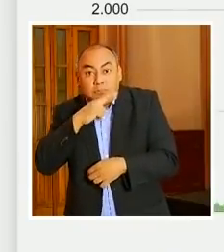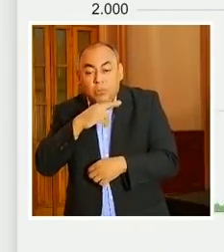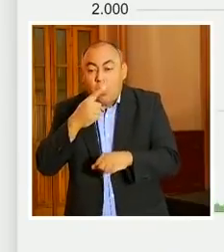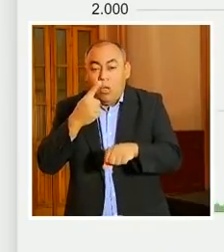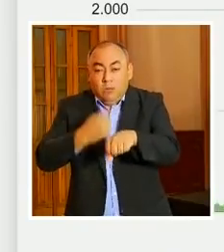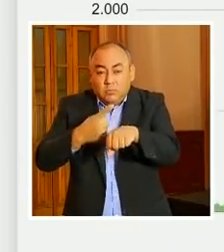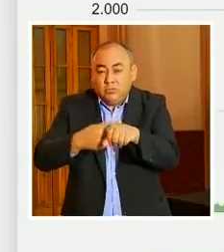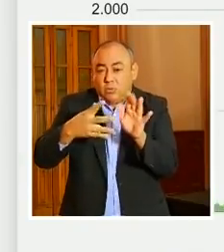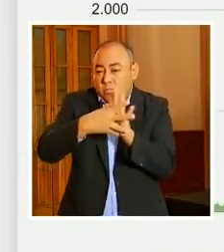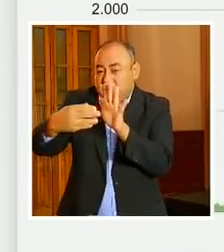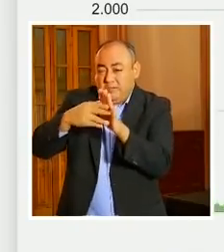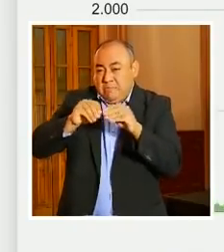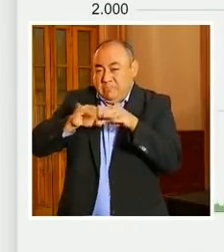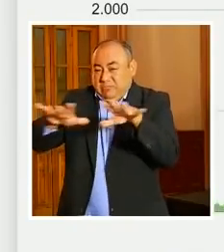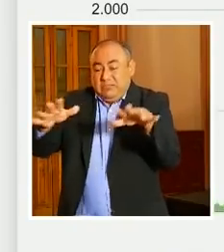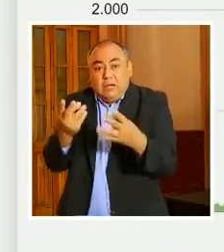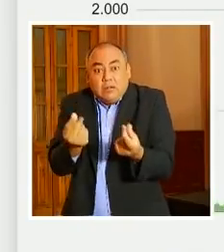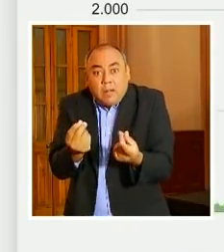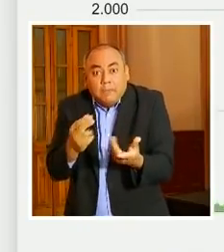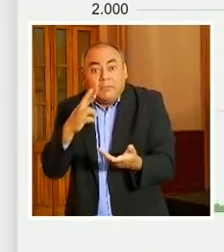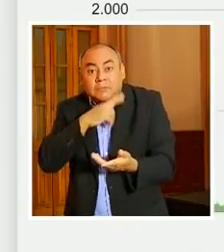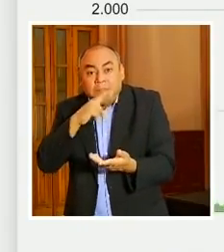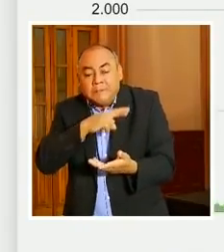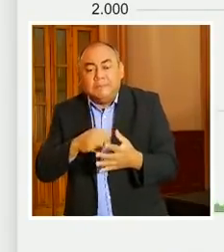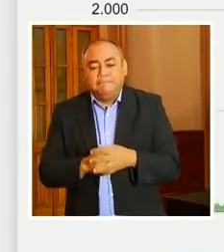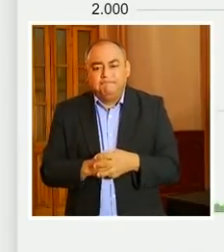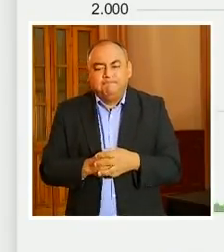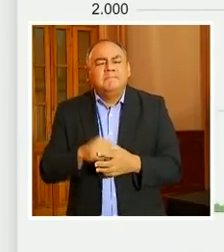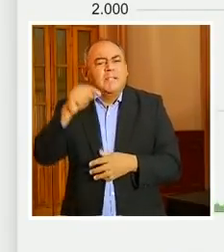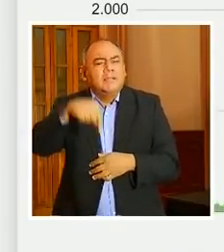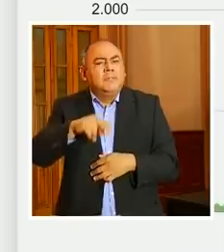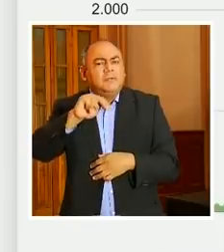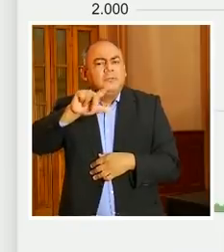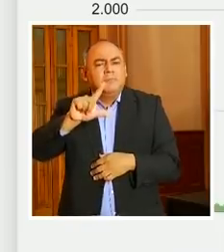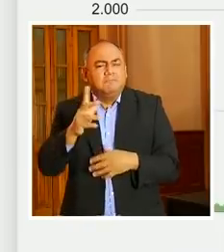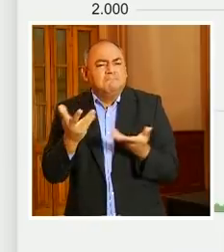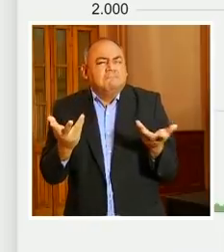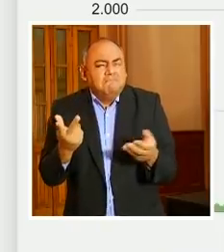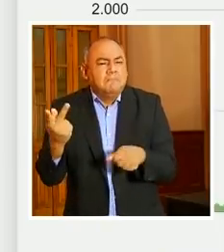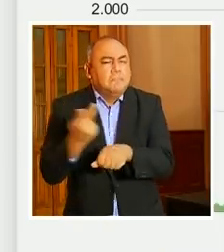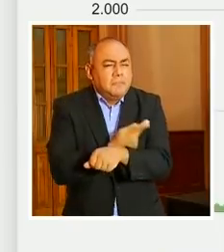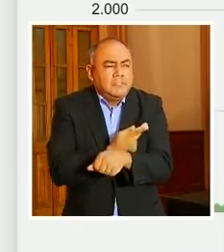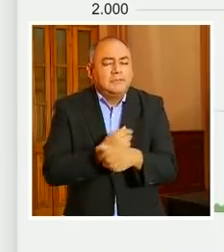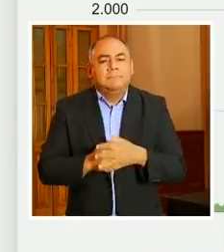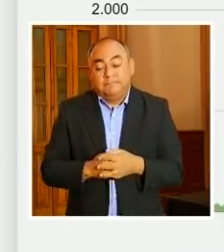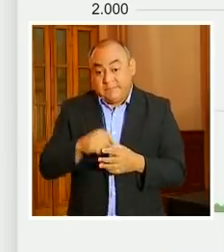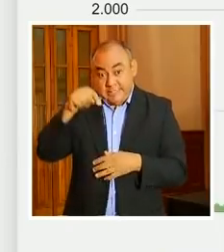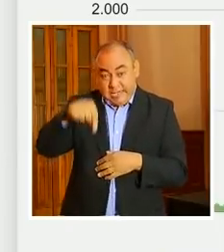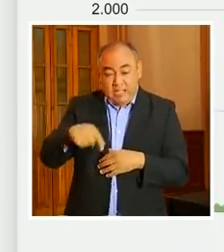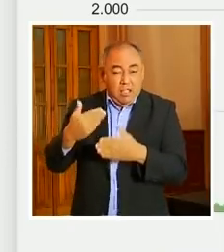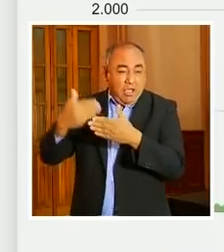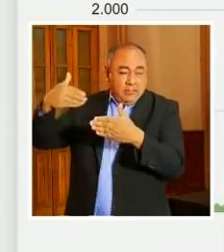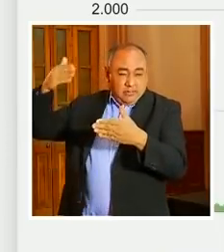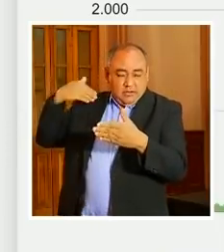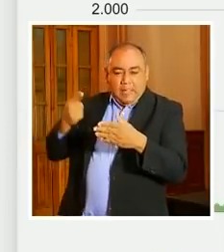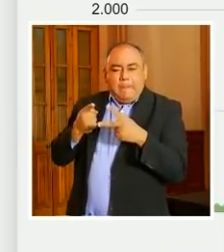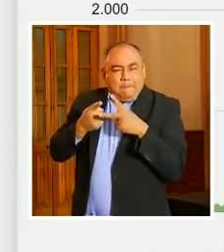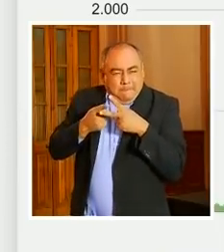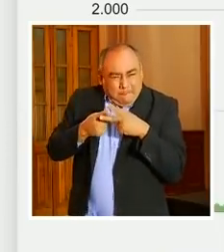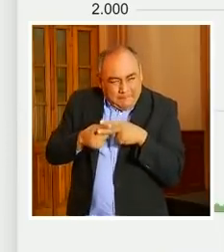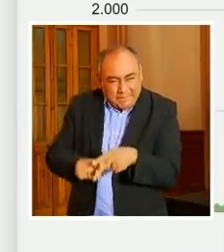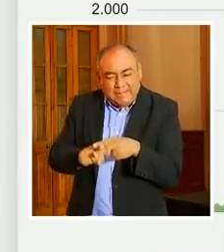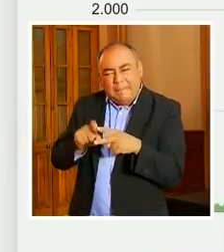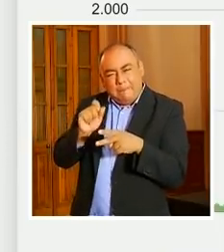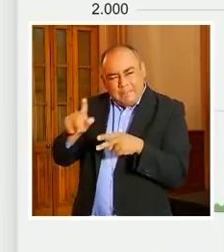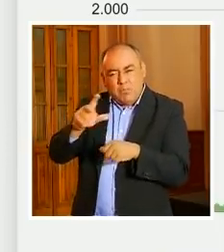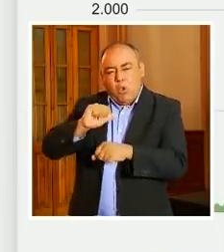¿Qué sucede en Nuevo León? En Nuevo León pues tuvimos la primera ola, que ustedes lo recuerdan, empezó